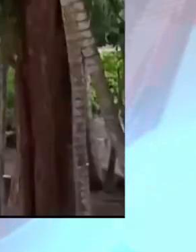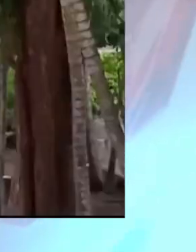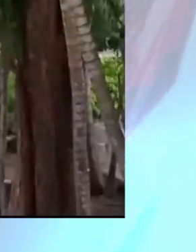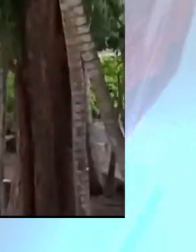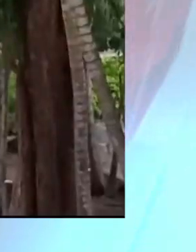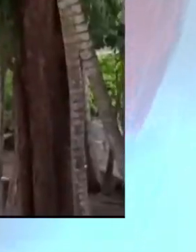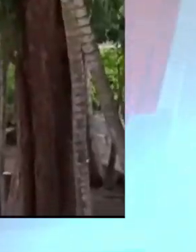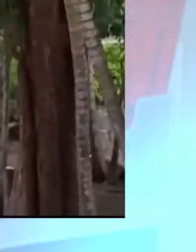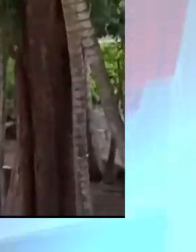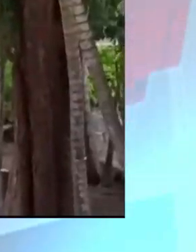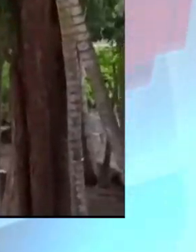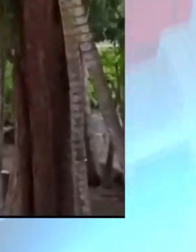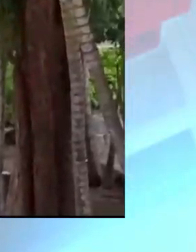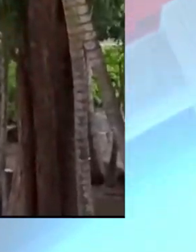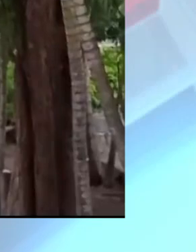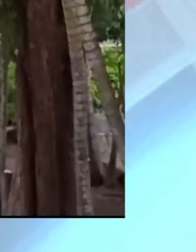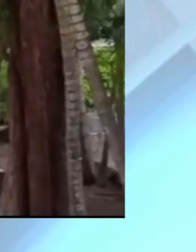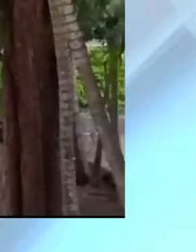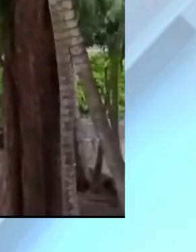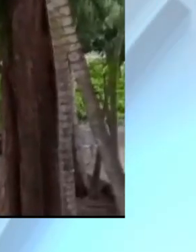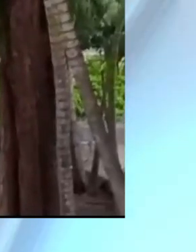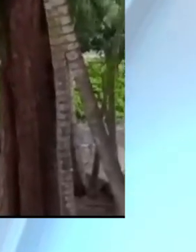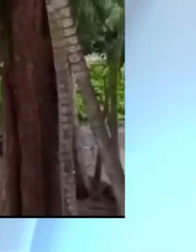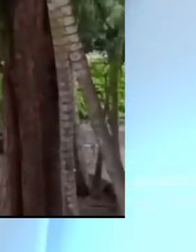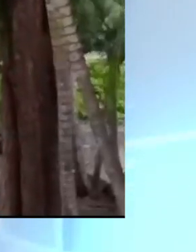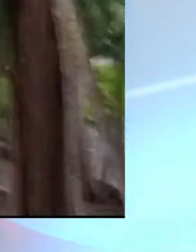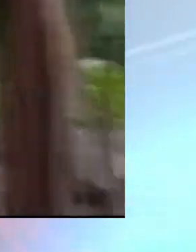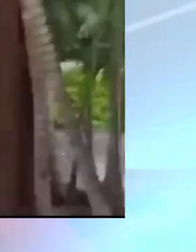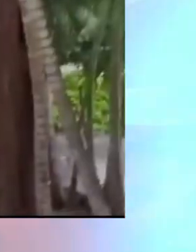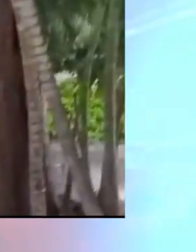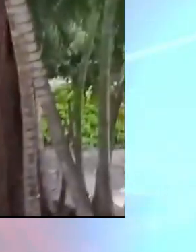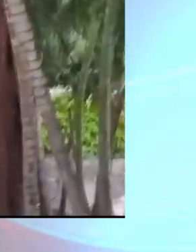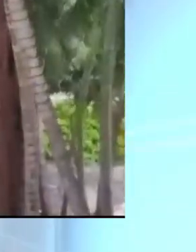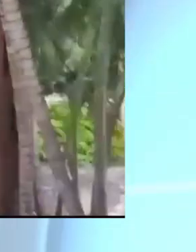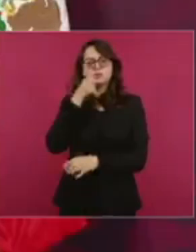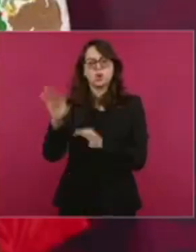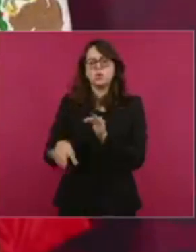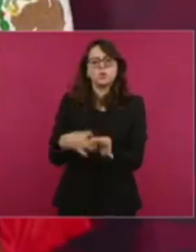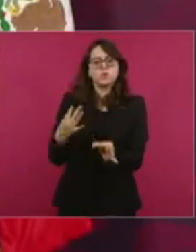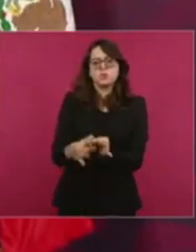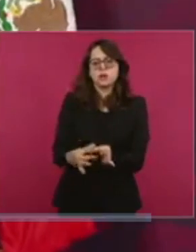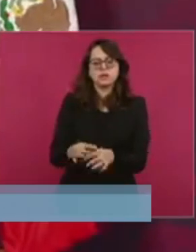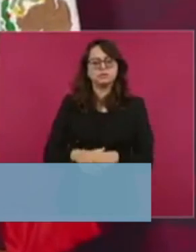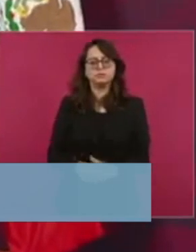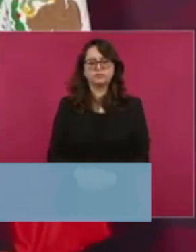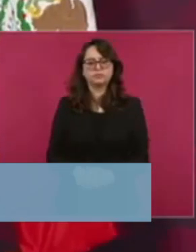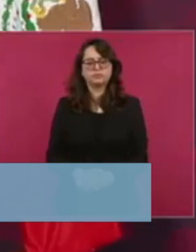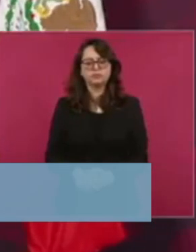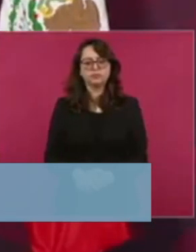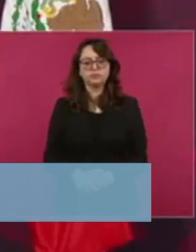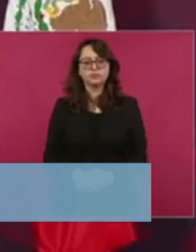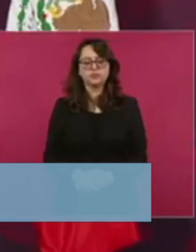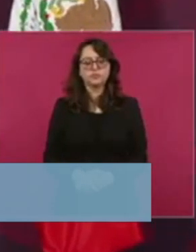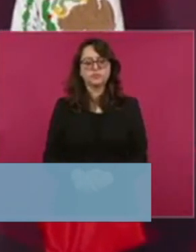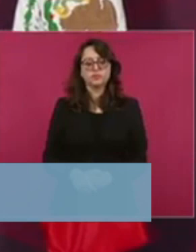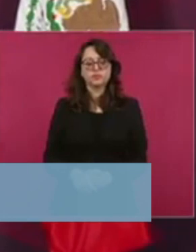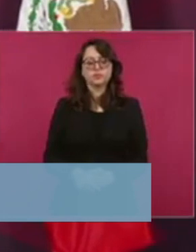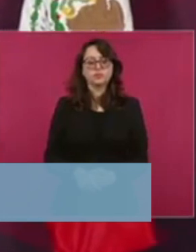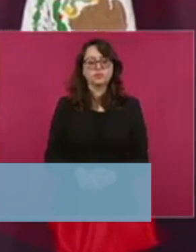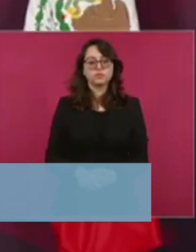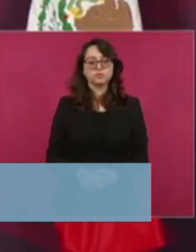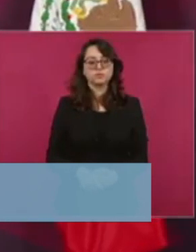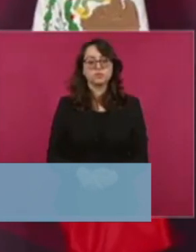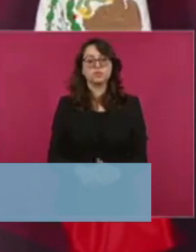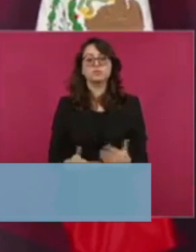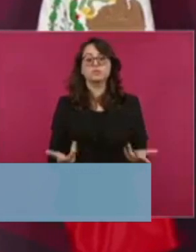todo refirió que la creación de las autodefensas en Guerrero fue un error en su momento. El caso de este